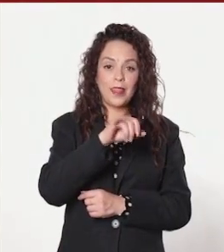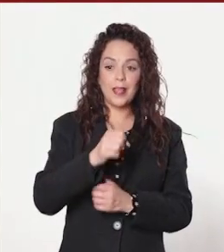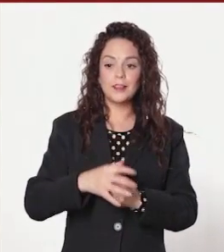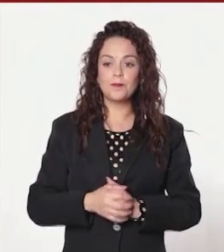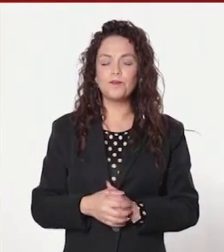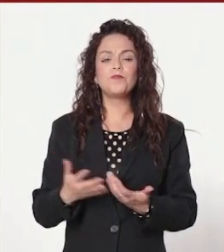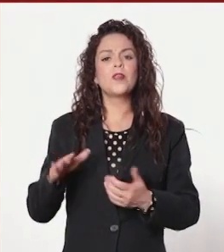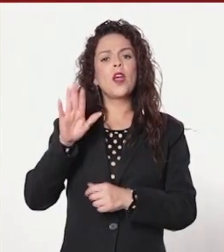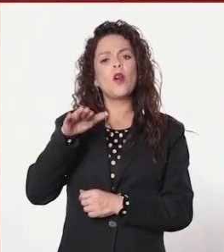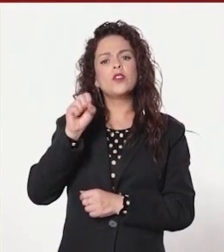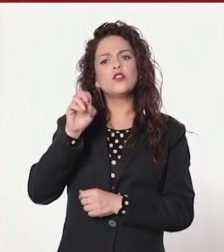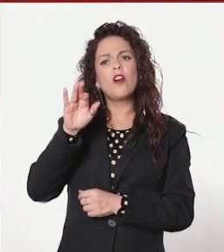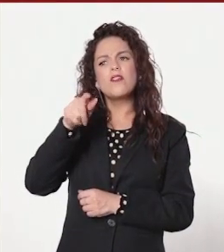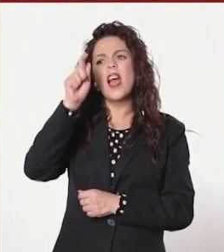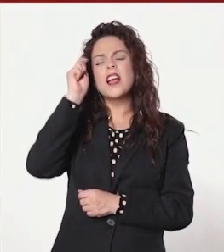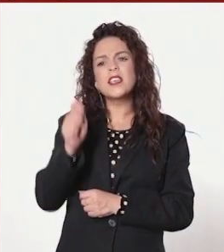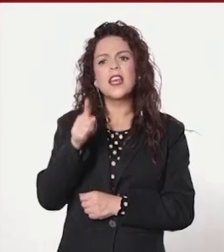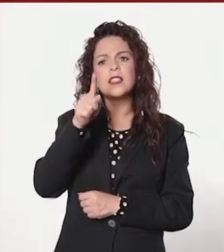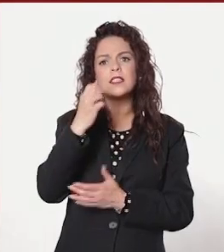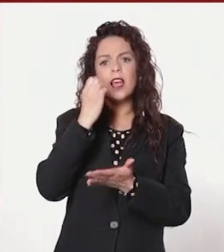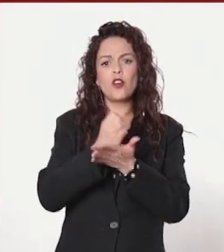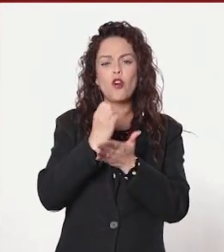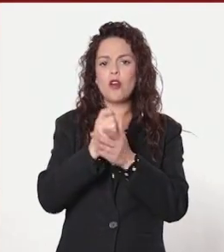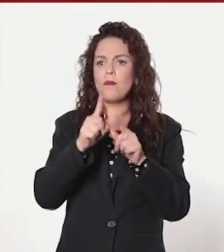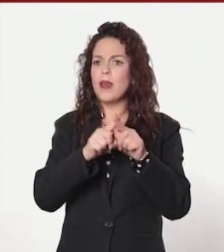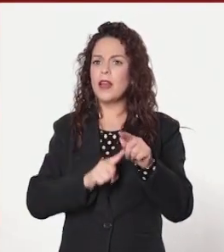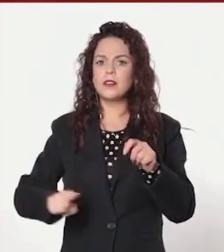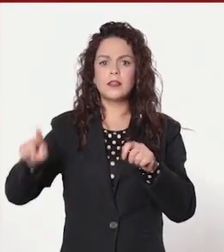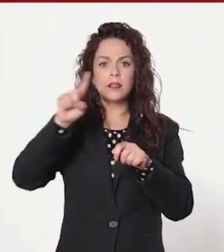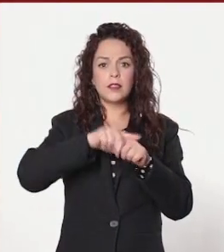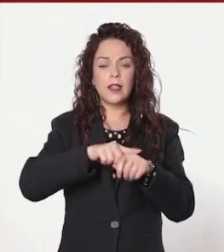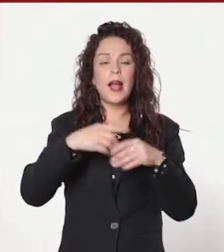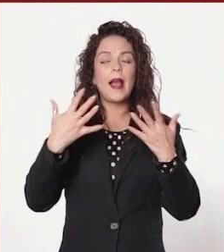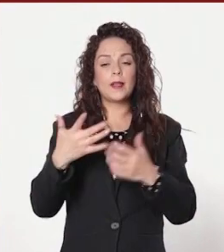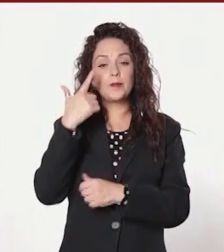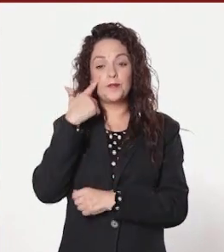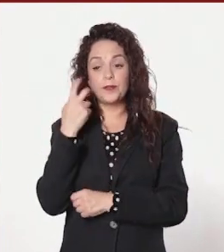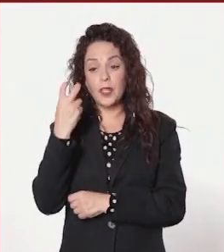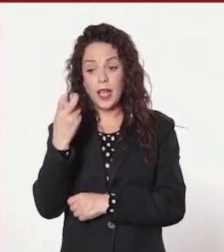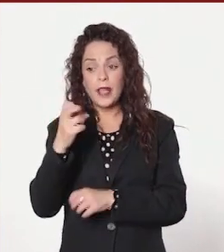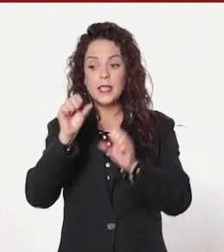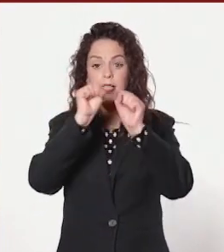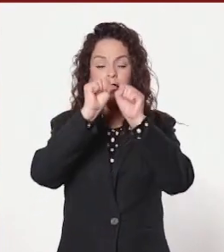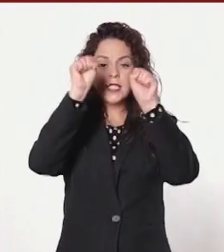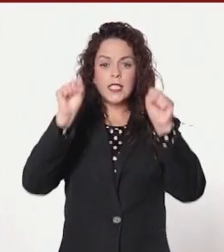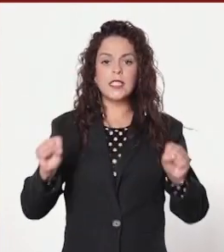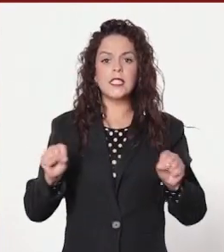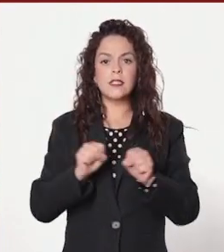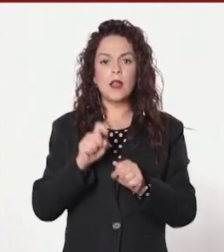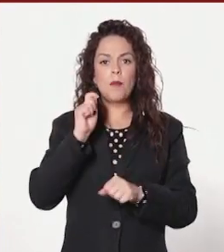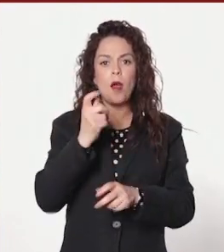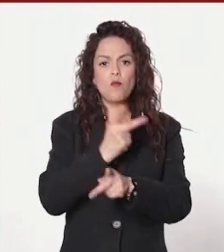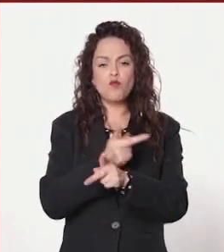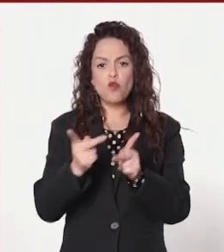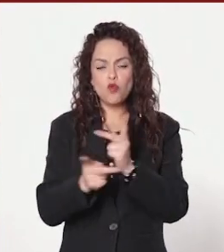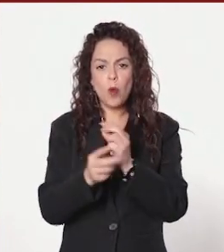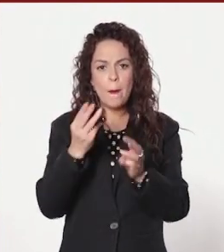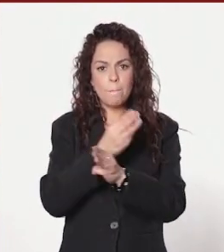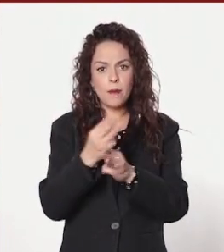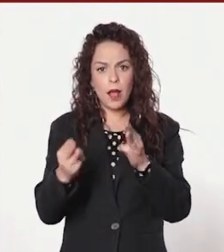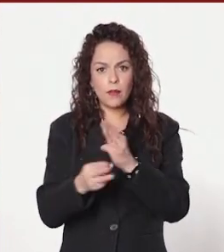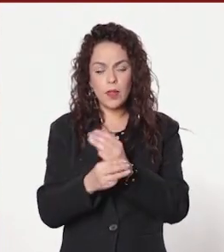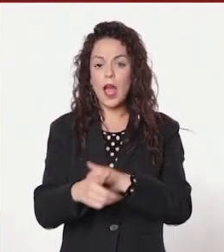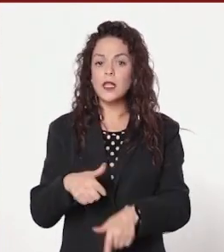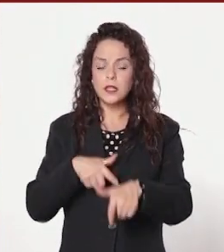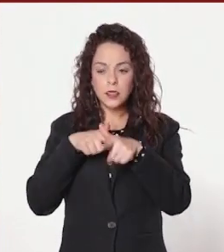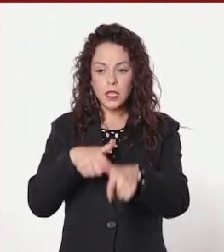Sofía, ¿qué es la economía circular? Mira, la economía circular es un sistema donde los productos y materiales permanecen en